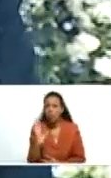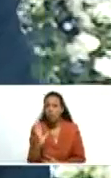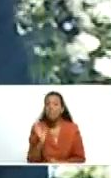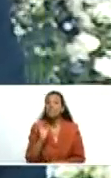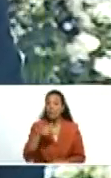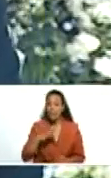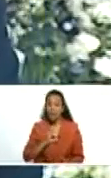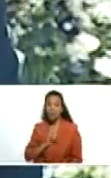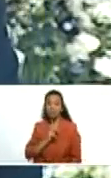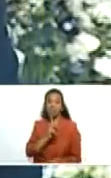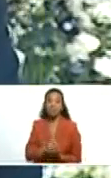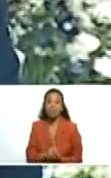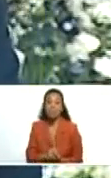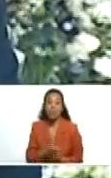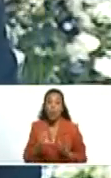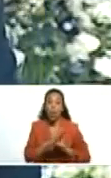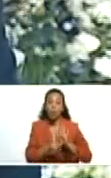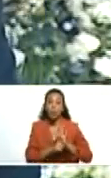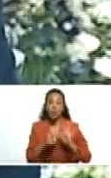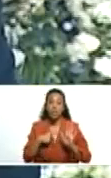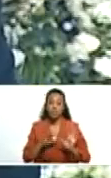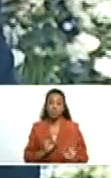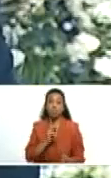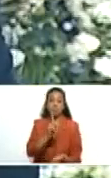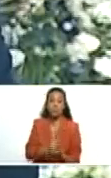Constituyente electo por el pueblo de Caracas.